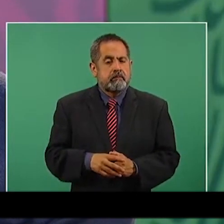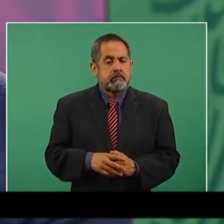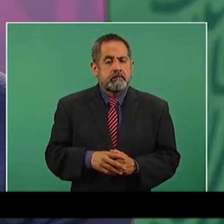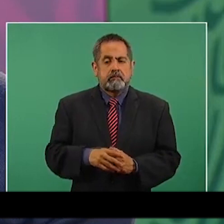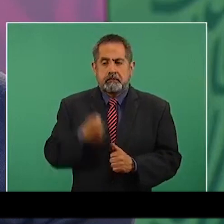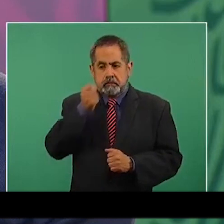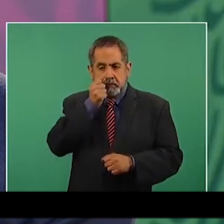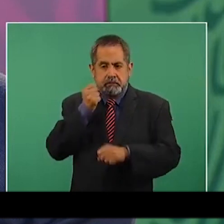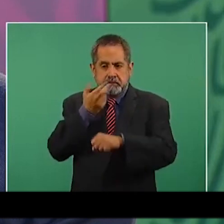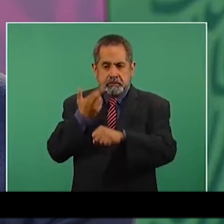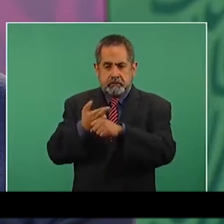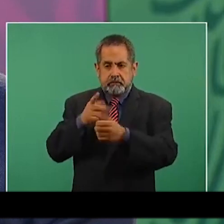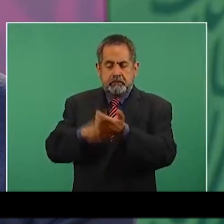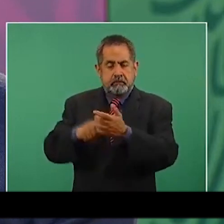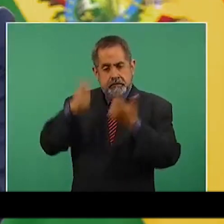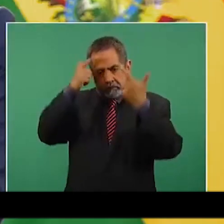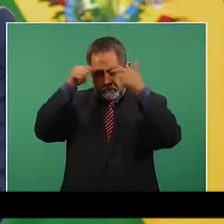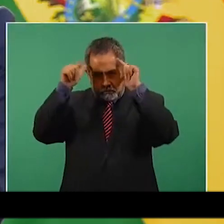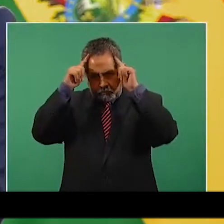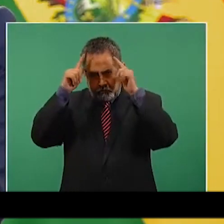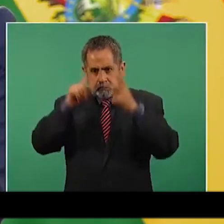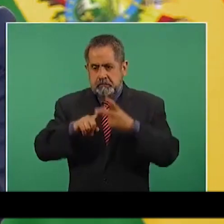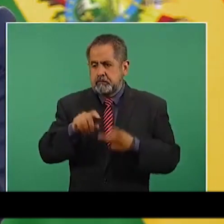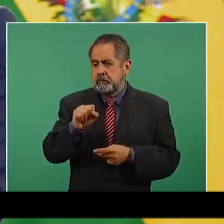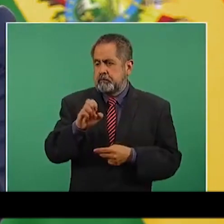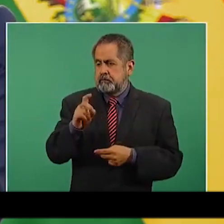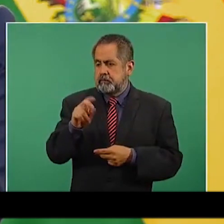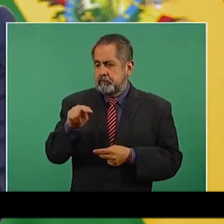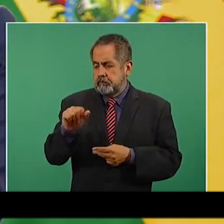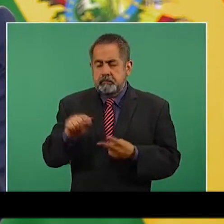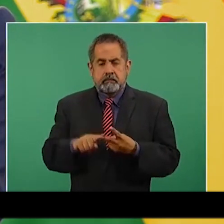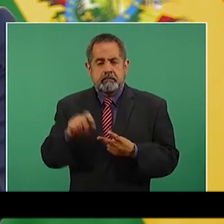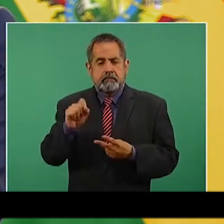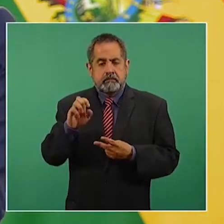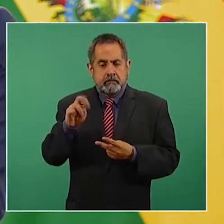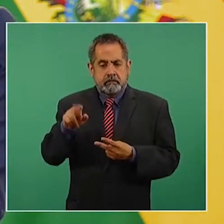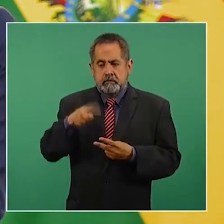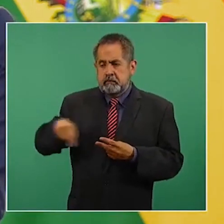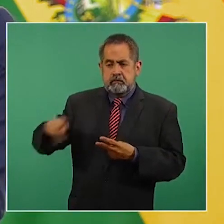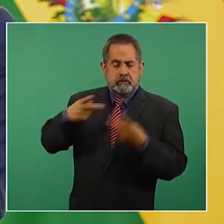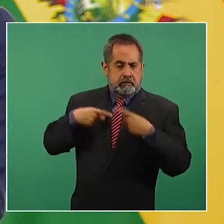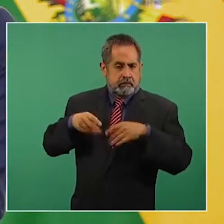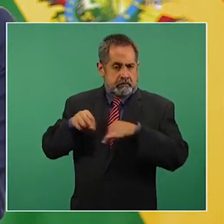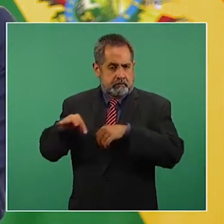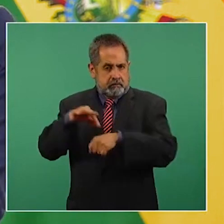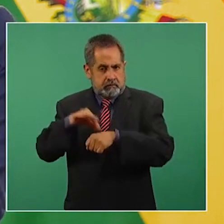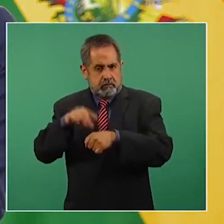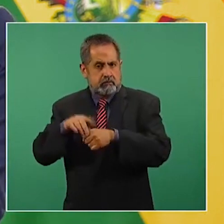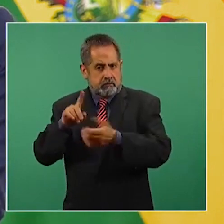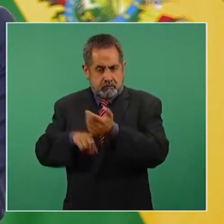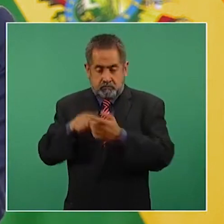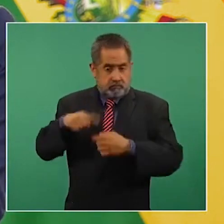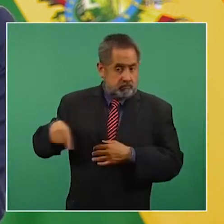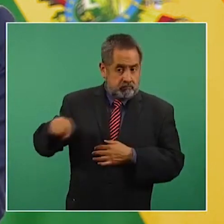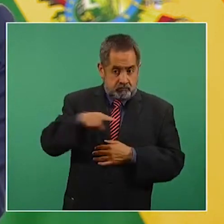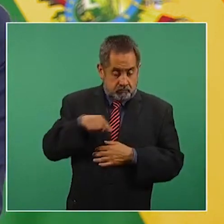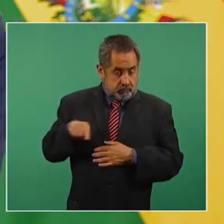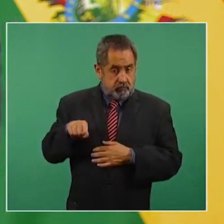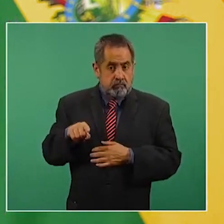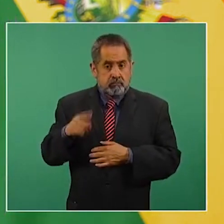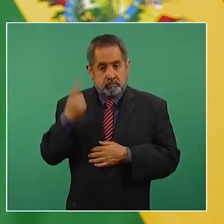secretaria de la Marina, la secretaria de Defensa, todo el personal médico para